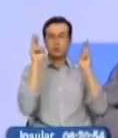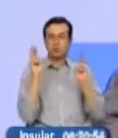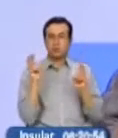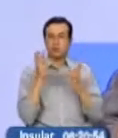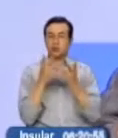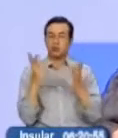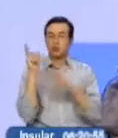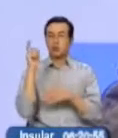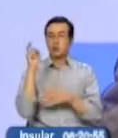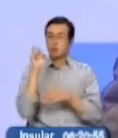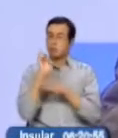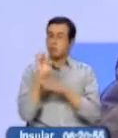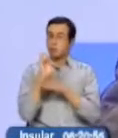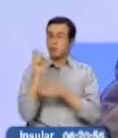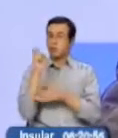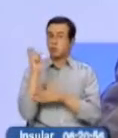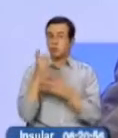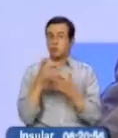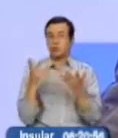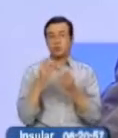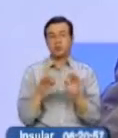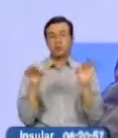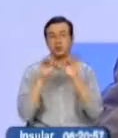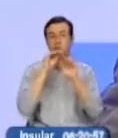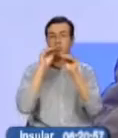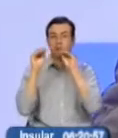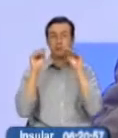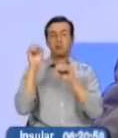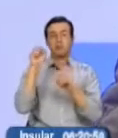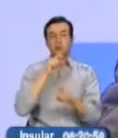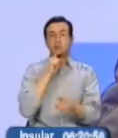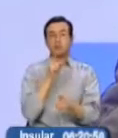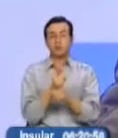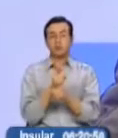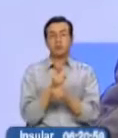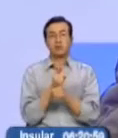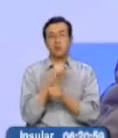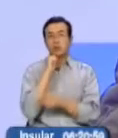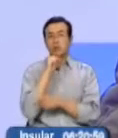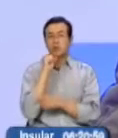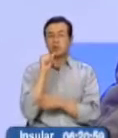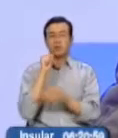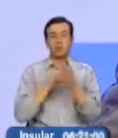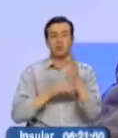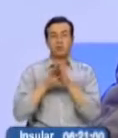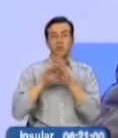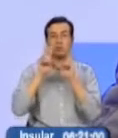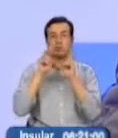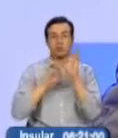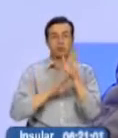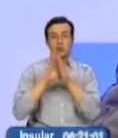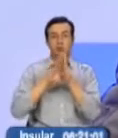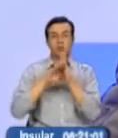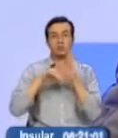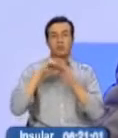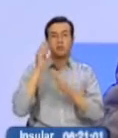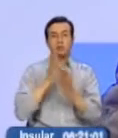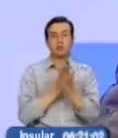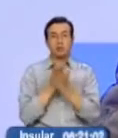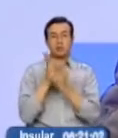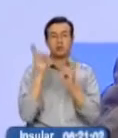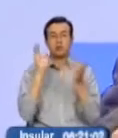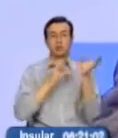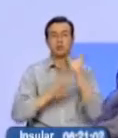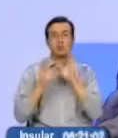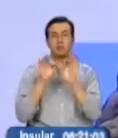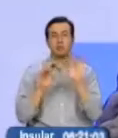que necesita el país, ¿no? Aquí vale la pena señalar que sí es necesario todavía seguir avanzando en esta dirección, principalmente en carreras ligadas a las